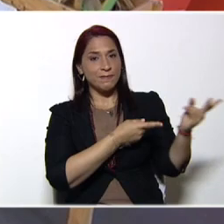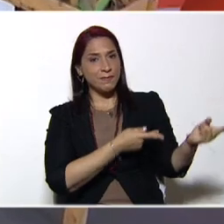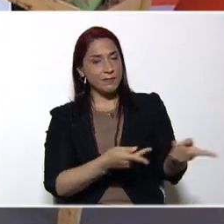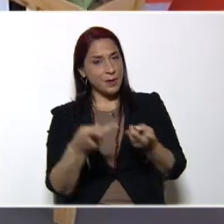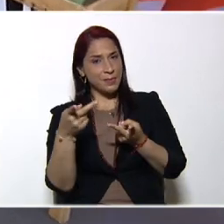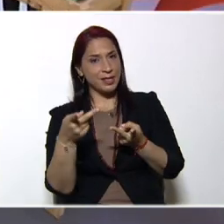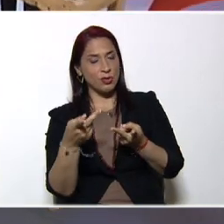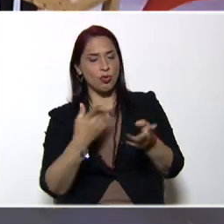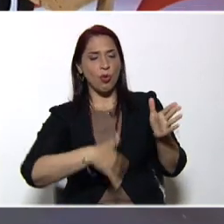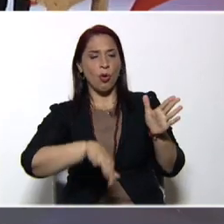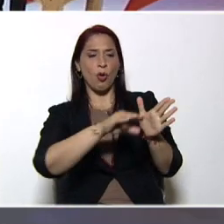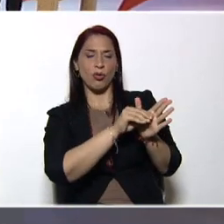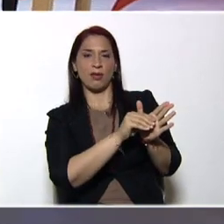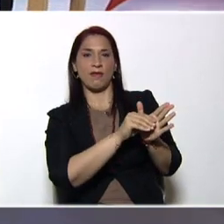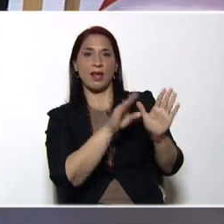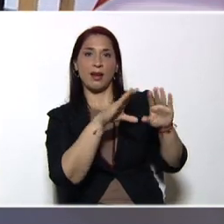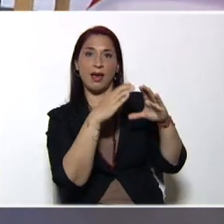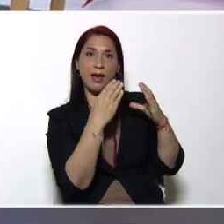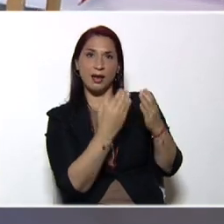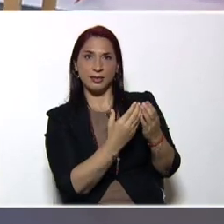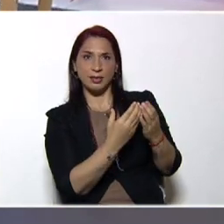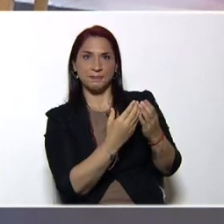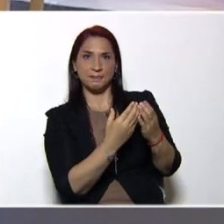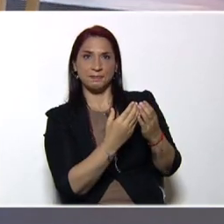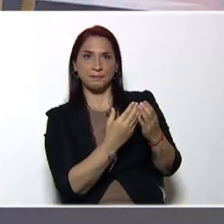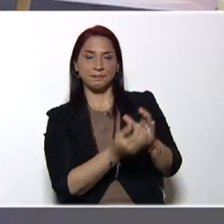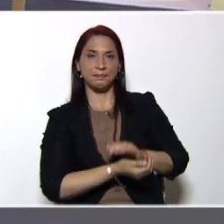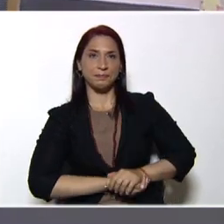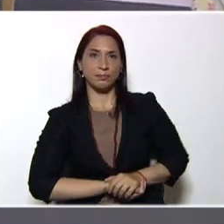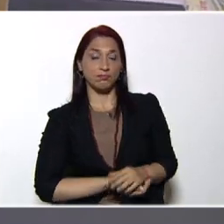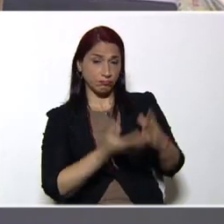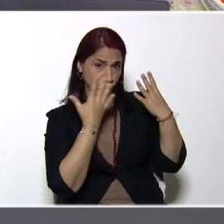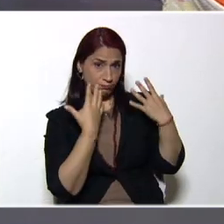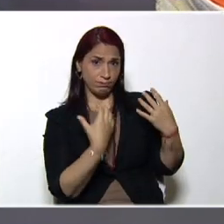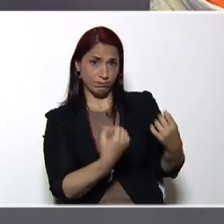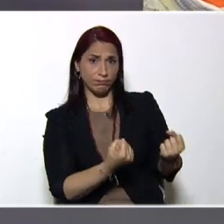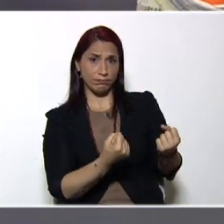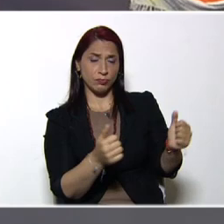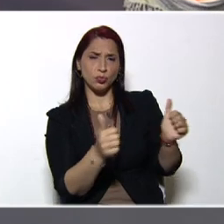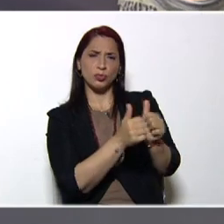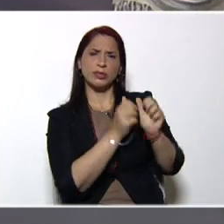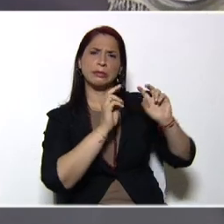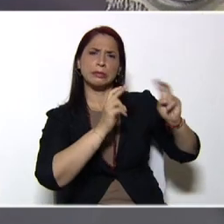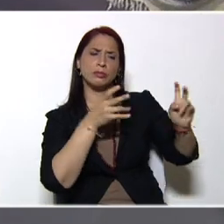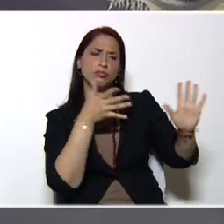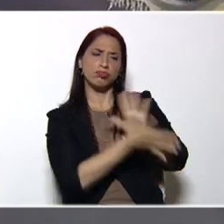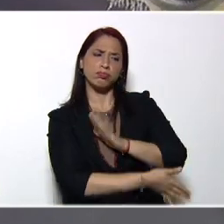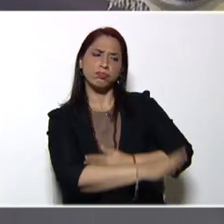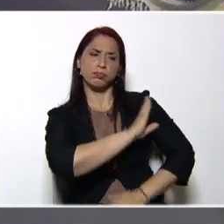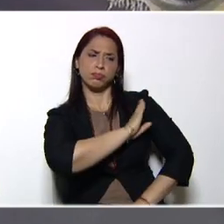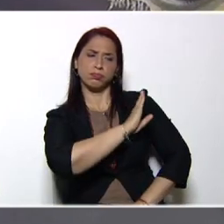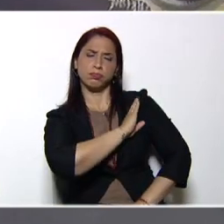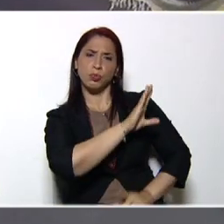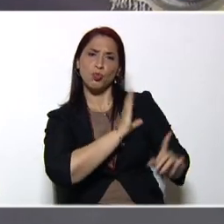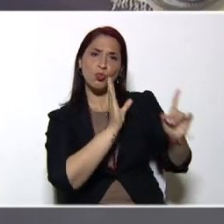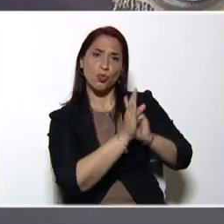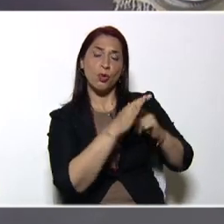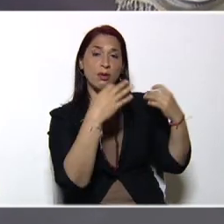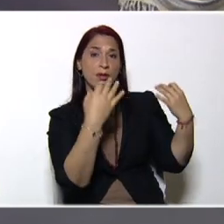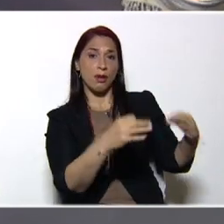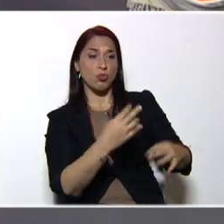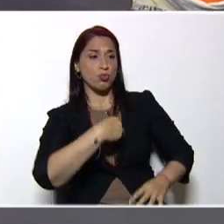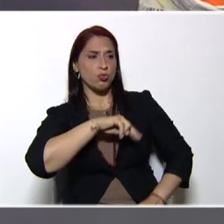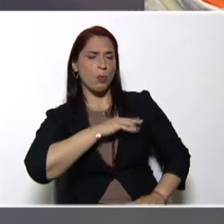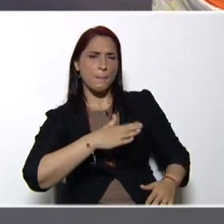bienvenidos nuevamente a otra clase que, bueno, que espero que entendiéndonos con el tema de los patrimonios culturales y naturales